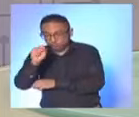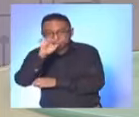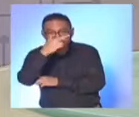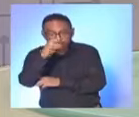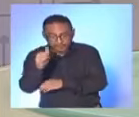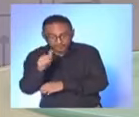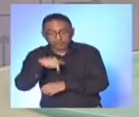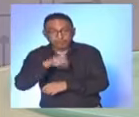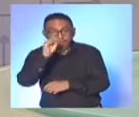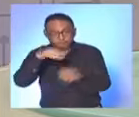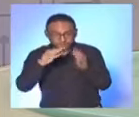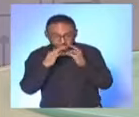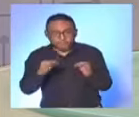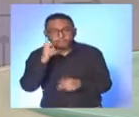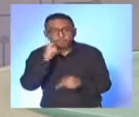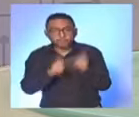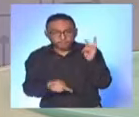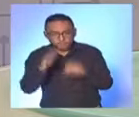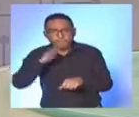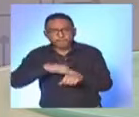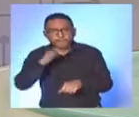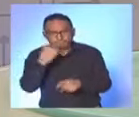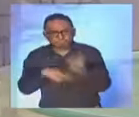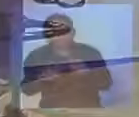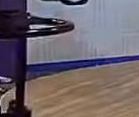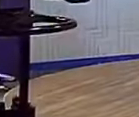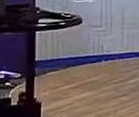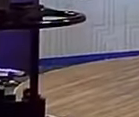Noticias. Hacemos una pausa, regresamos con más.